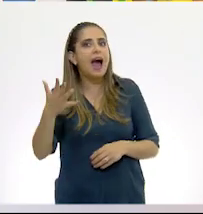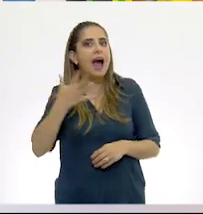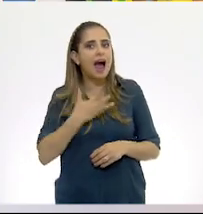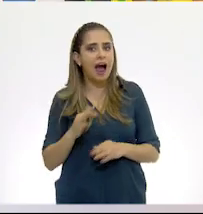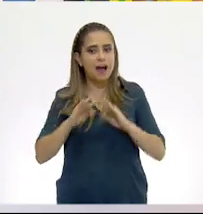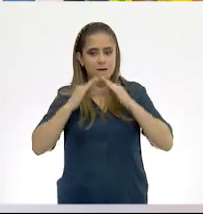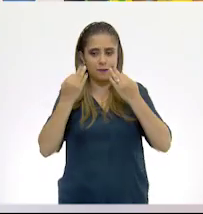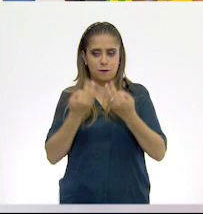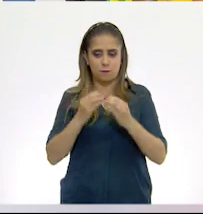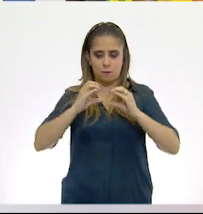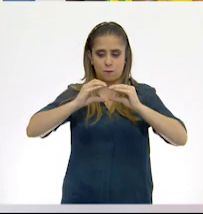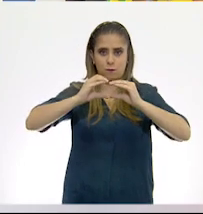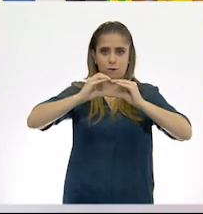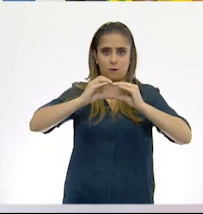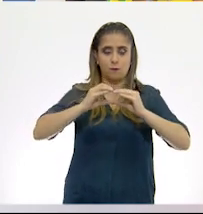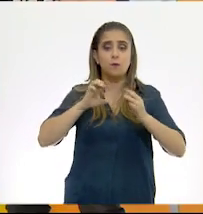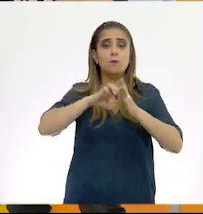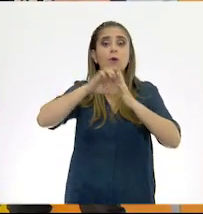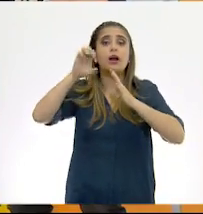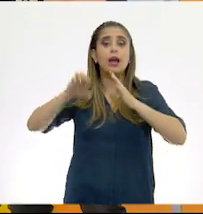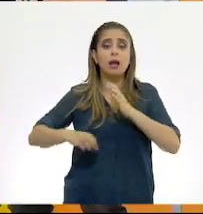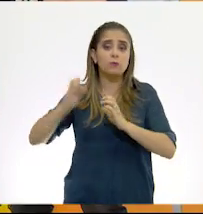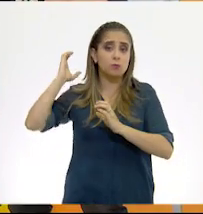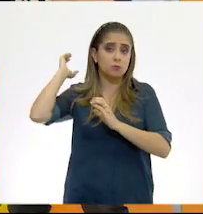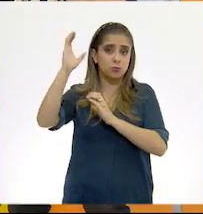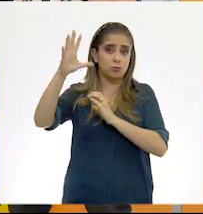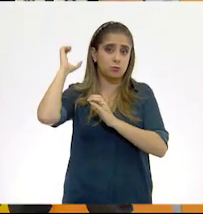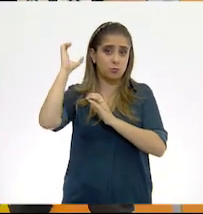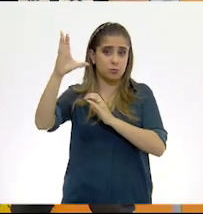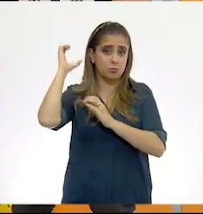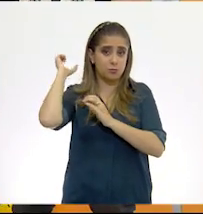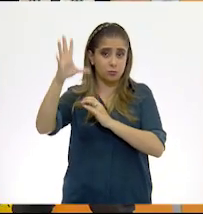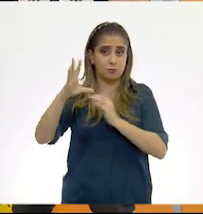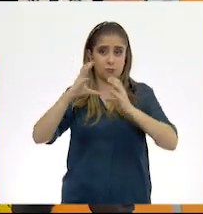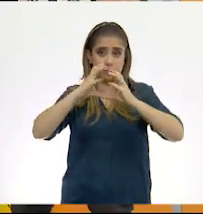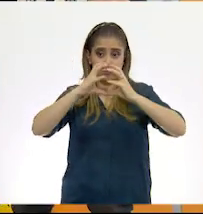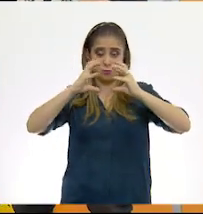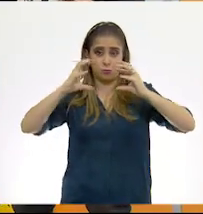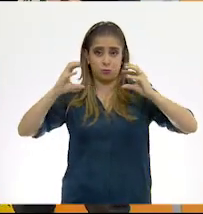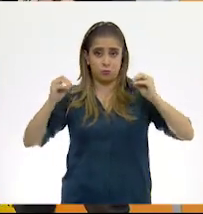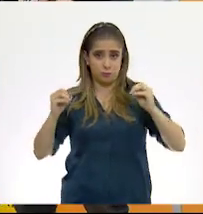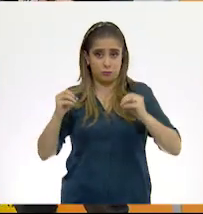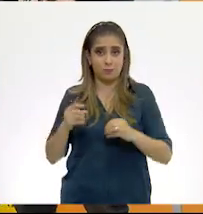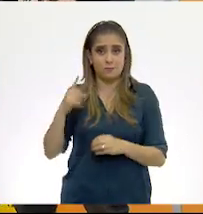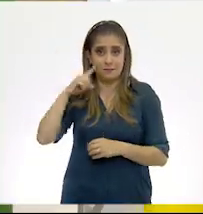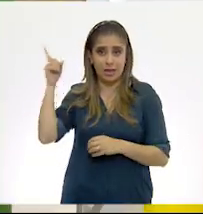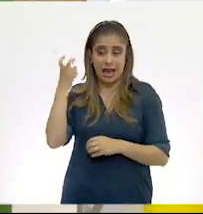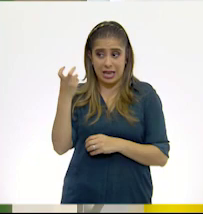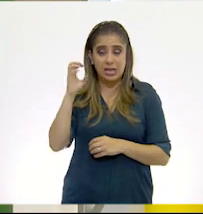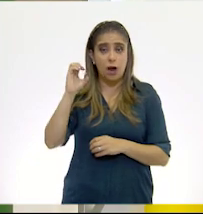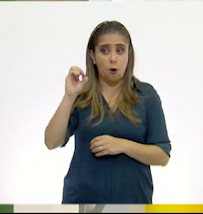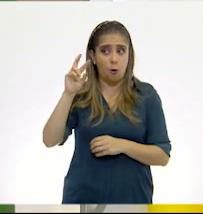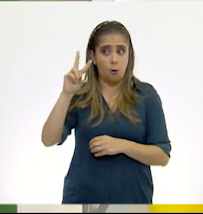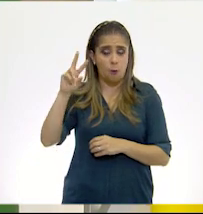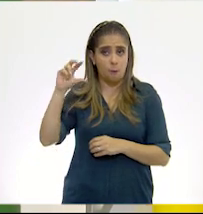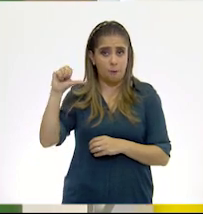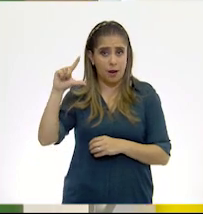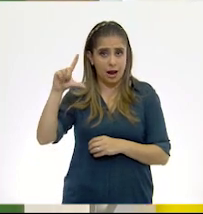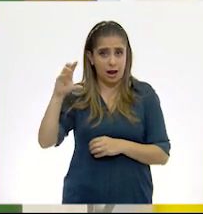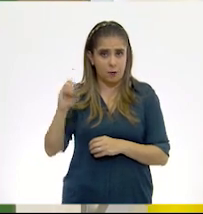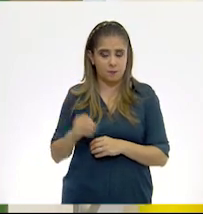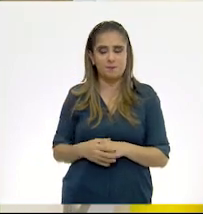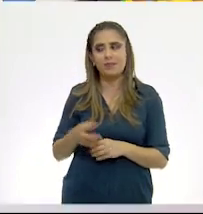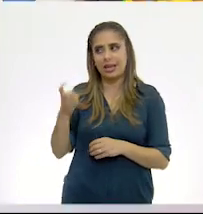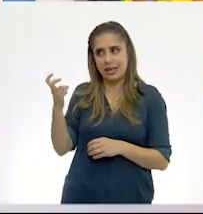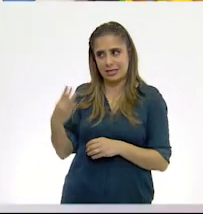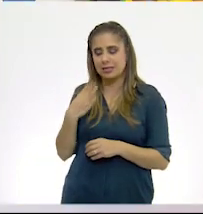como el óvalo. Un balón de fútbol americano es un óvalo, ¿verdad? Muy bien. Ajá. Bueno, vamos a seguir